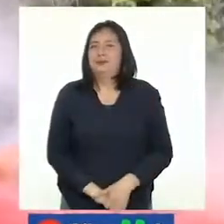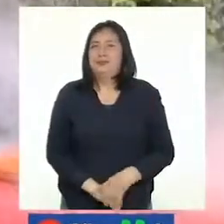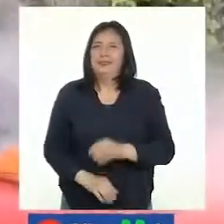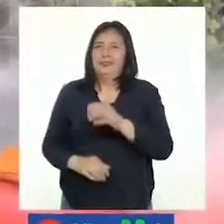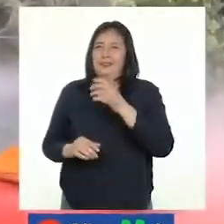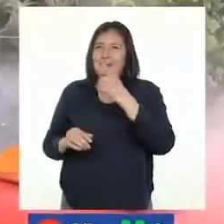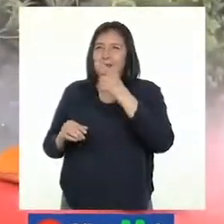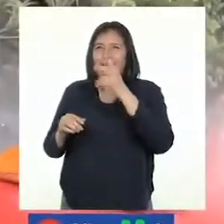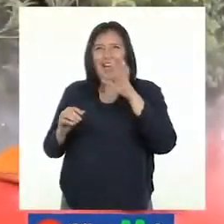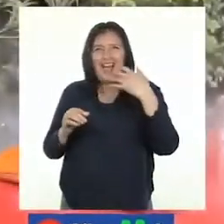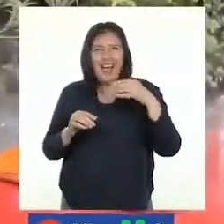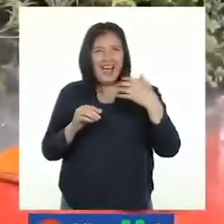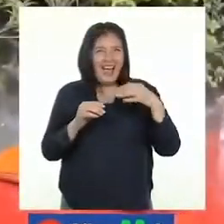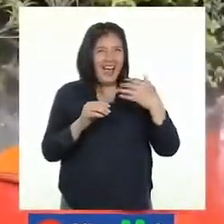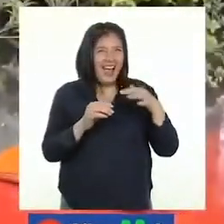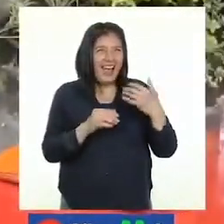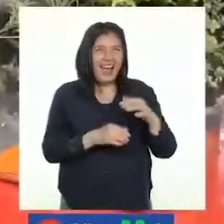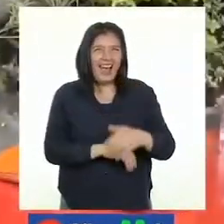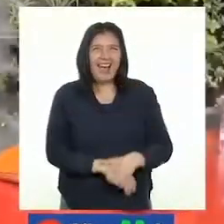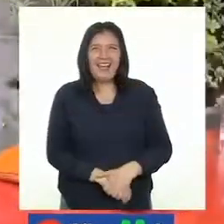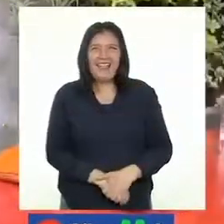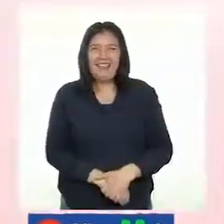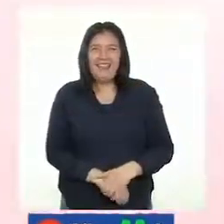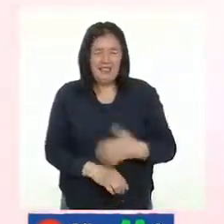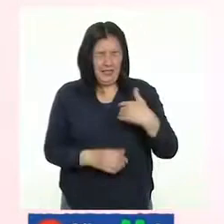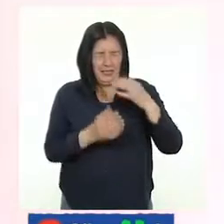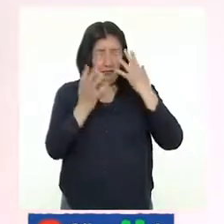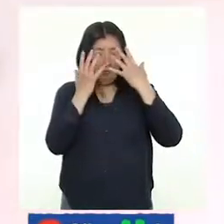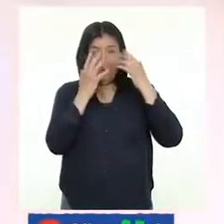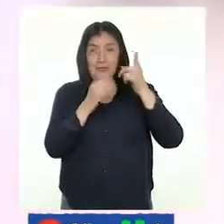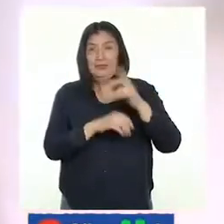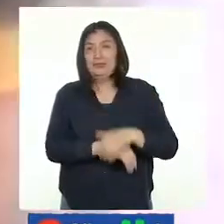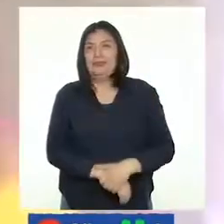Mira. Chévere. ¡Ay! ¡Ay, mis ojos!